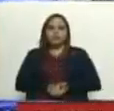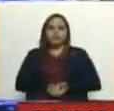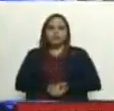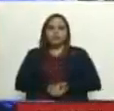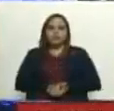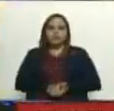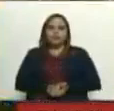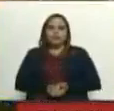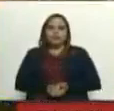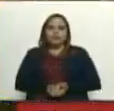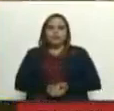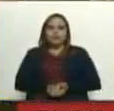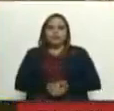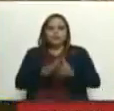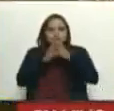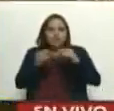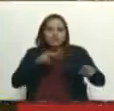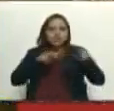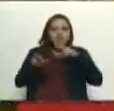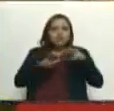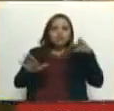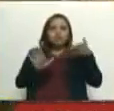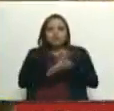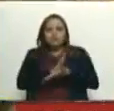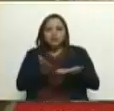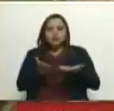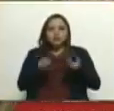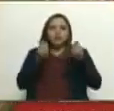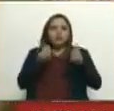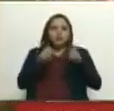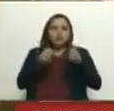Todo lo que tiene que ver con el manejo y disposición de residuos,